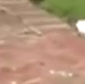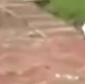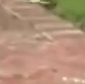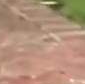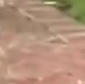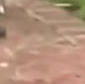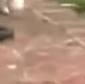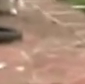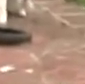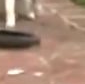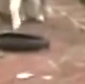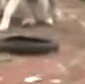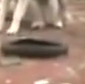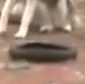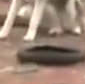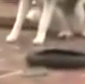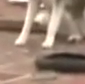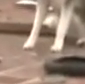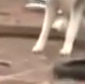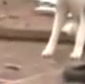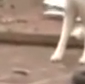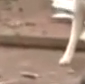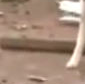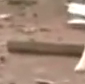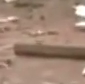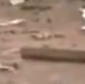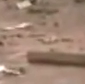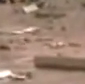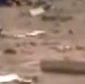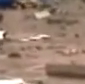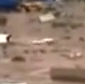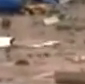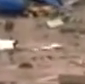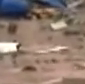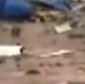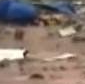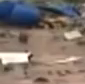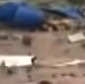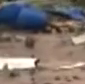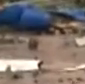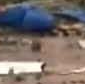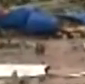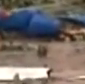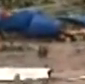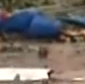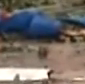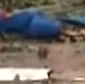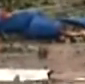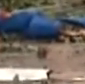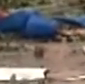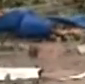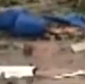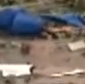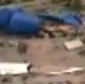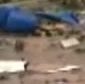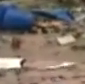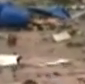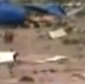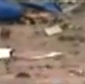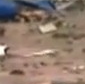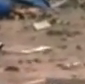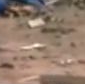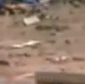este vendaval. Esta es una de ellas. Los fuertes vientos, caída de árboles y de techos provocó que este vehículo